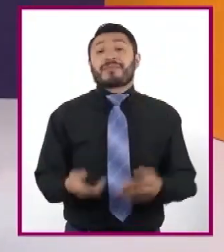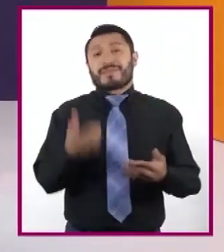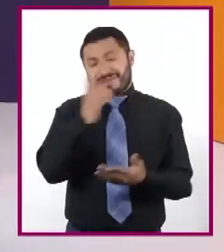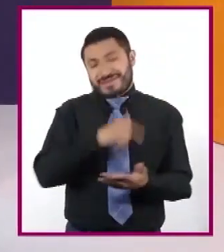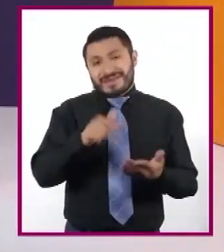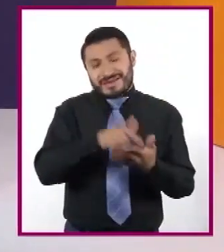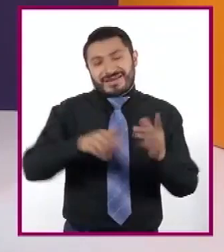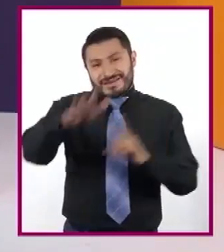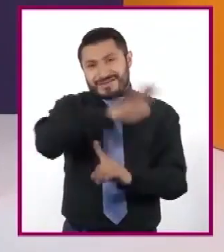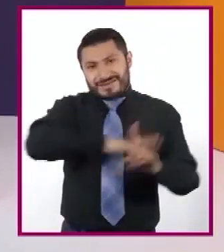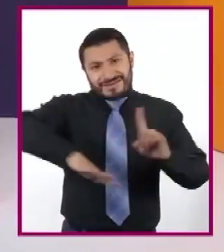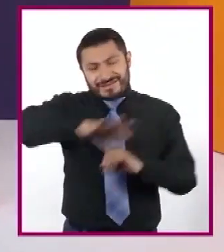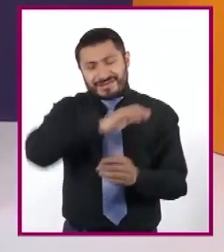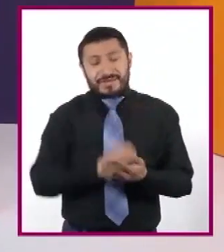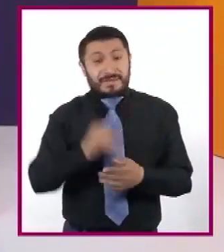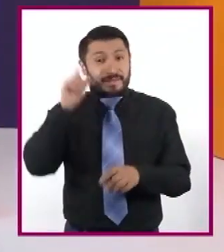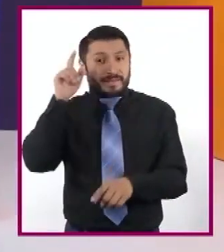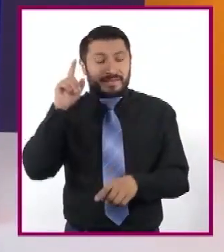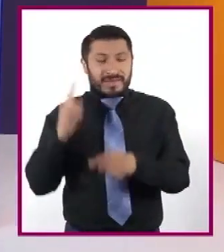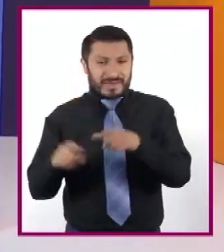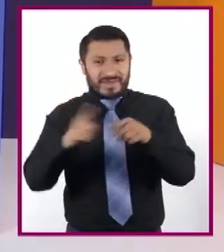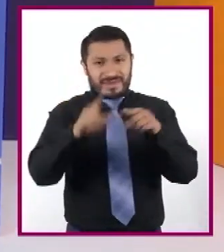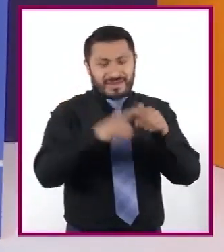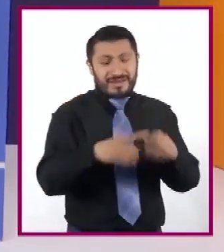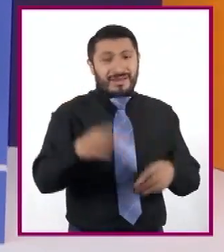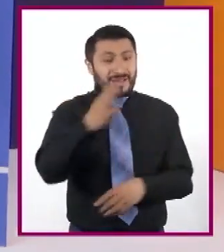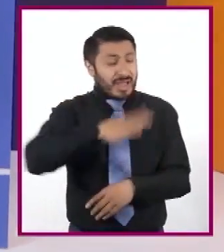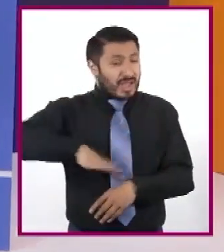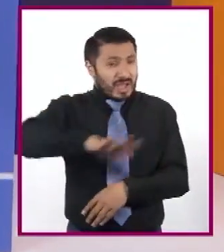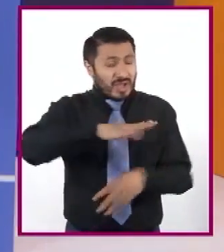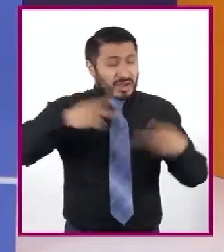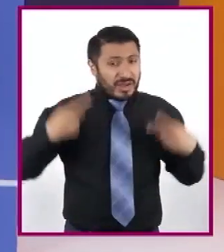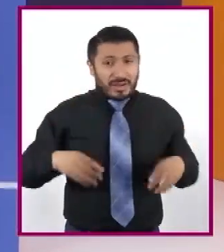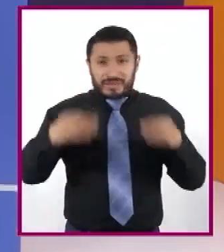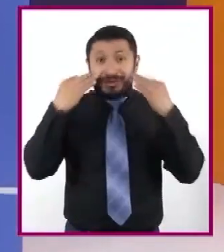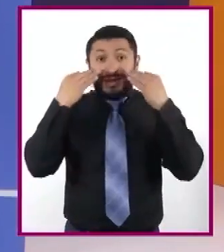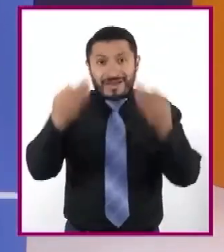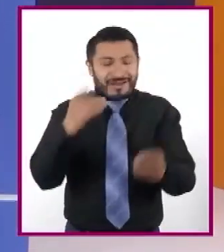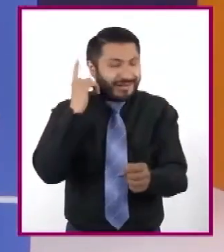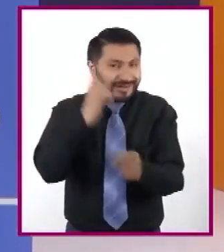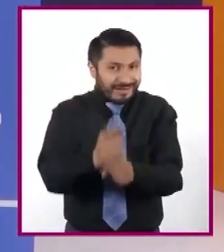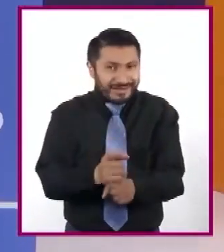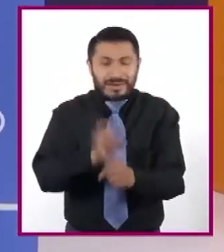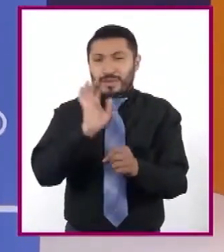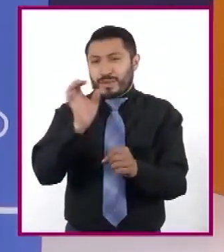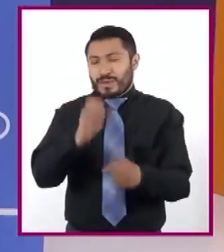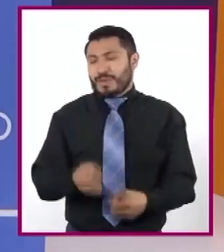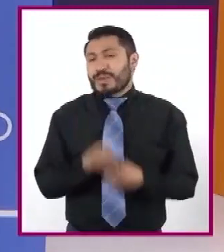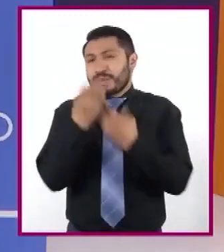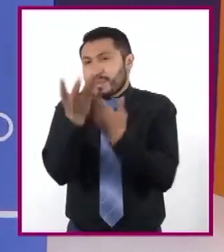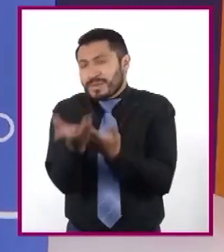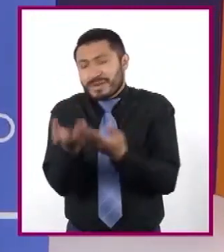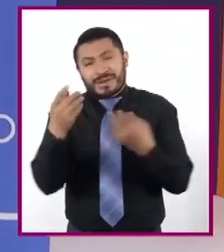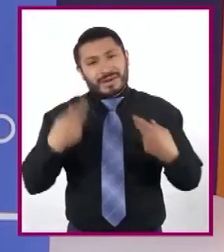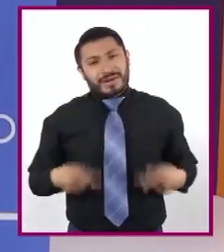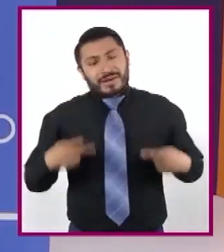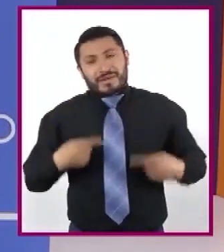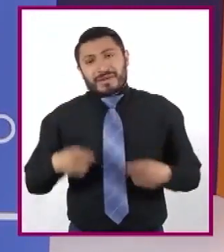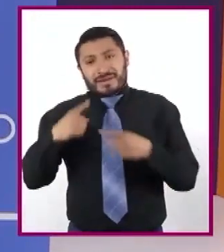Y estas variaciones son perceptibles por los hablantes al escuchar cómo se expresa a alguien que no es de su misma